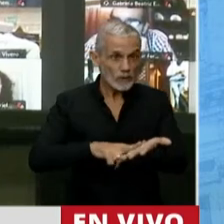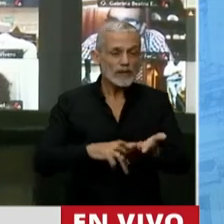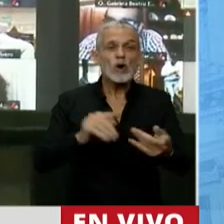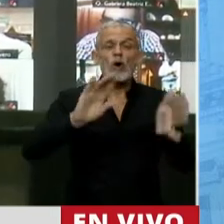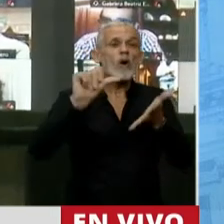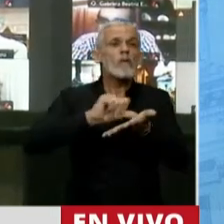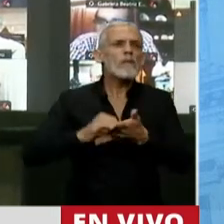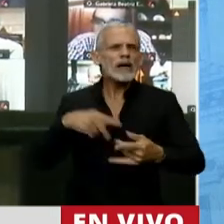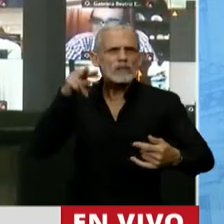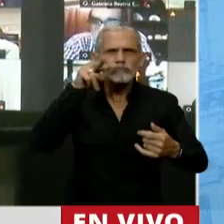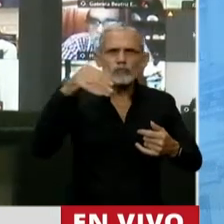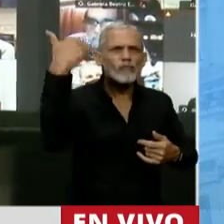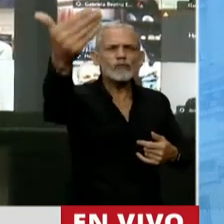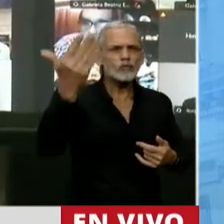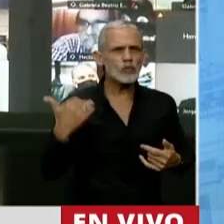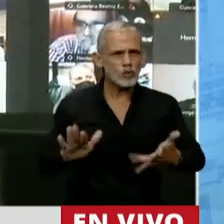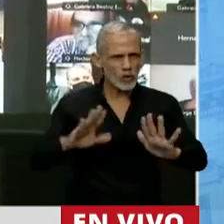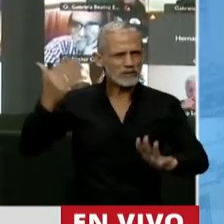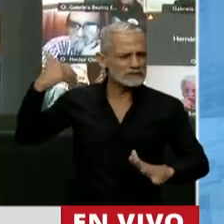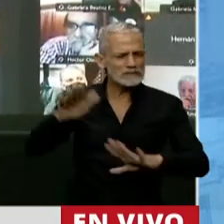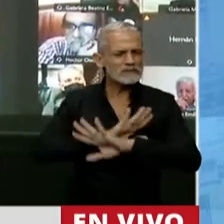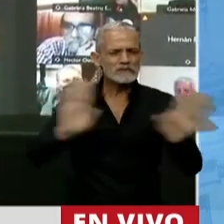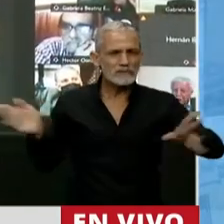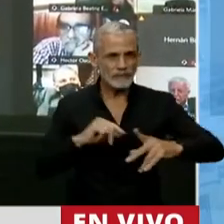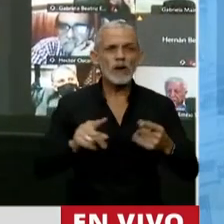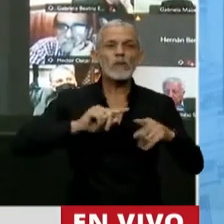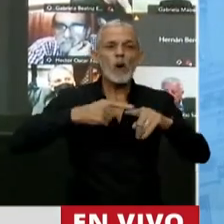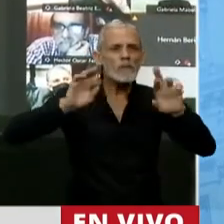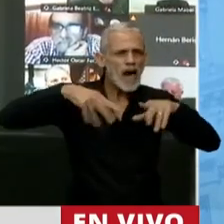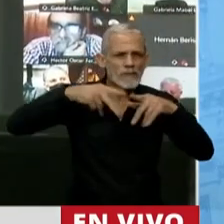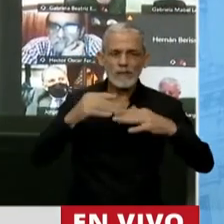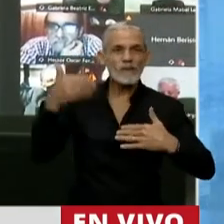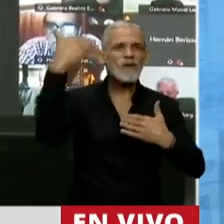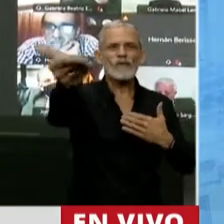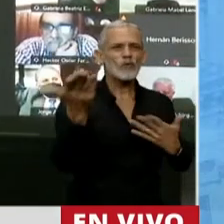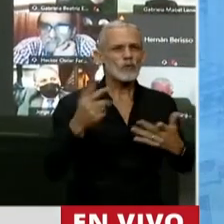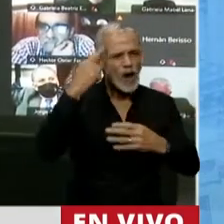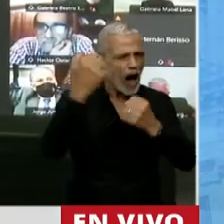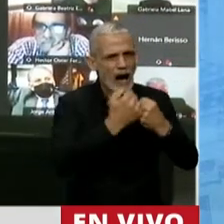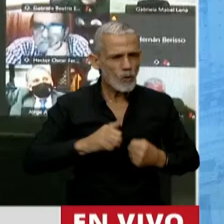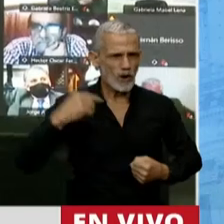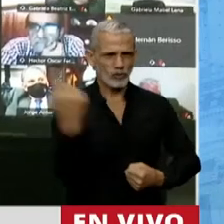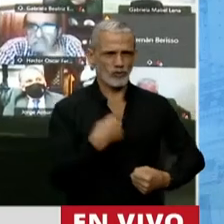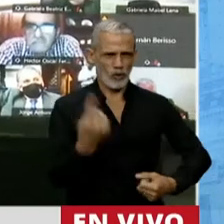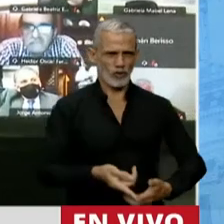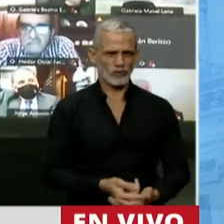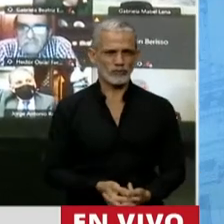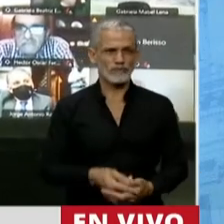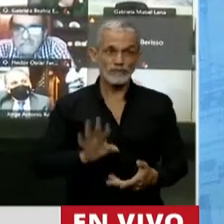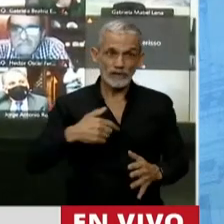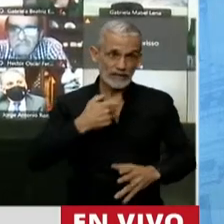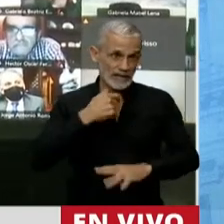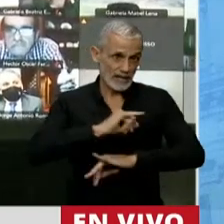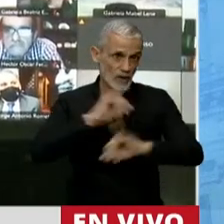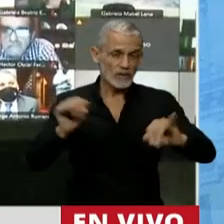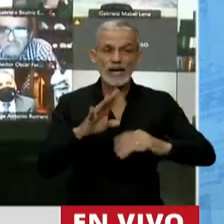hacia adelante, un país con futuro, que tengamos políticas a largo plazo y que todos las consensuemos. Pero le quiero decir, señor